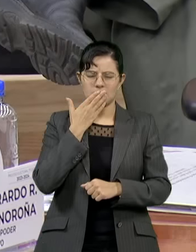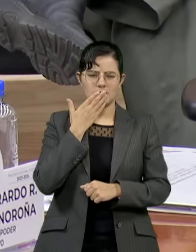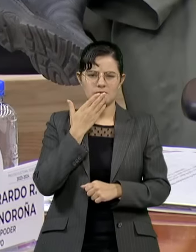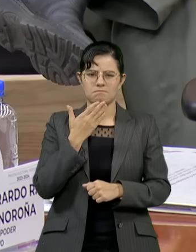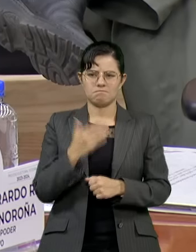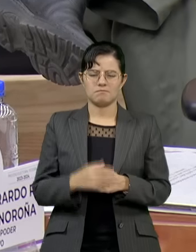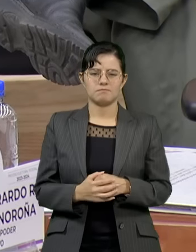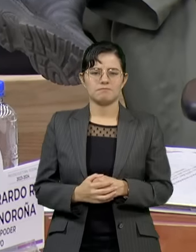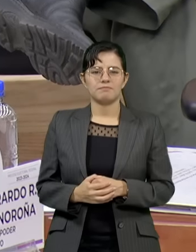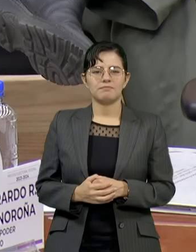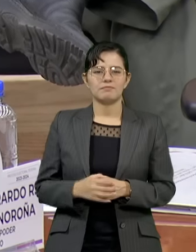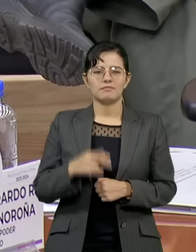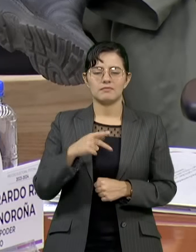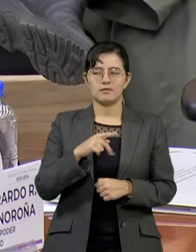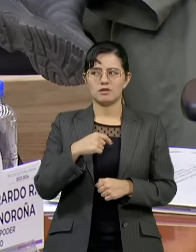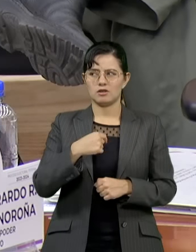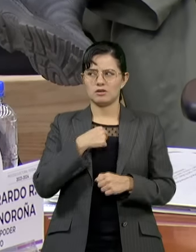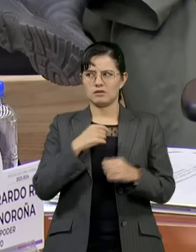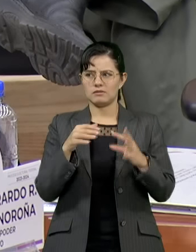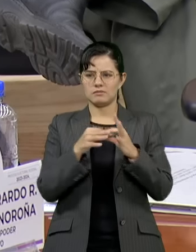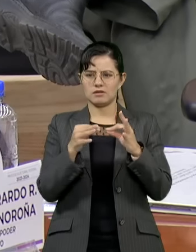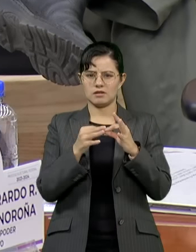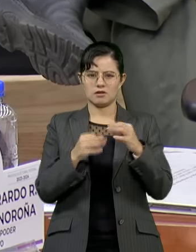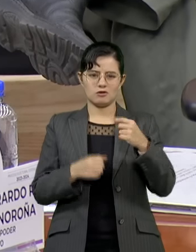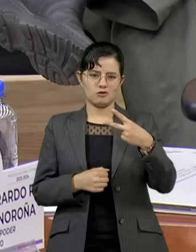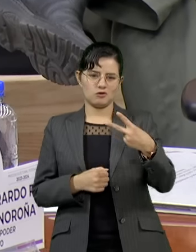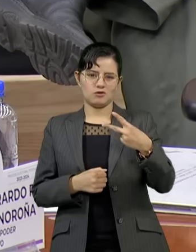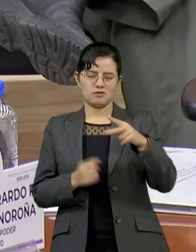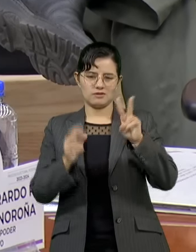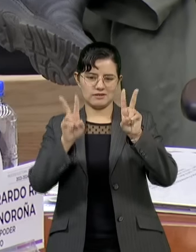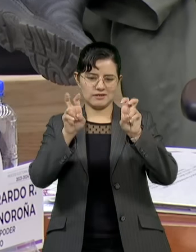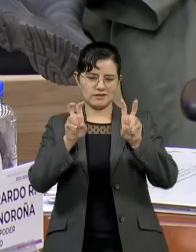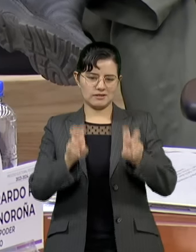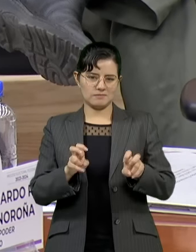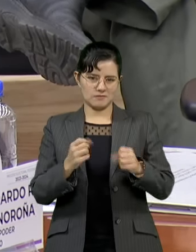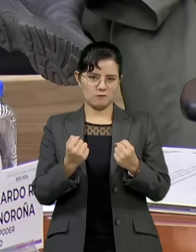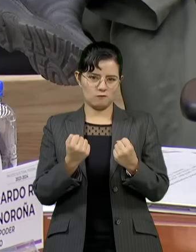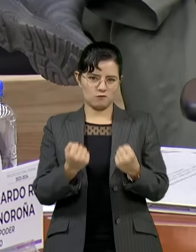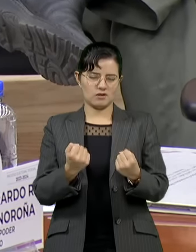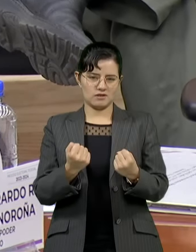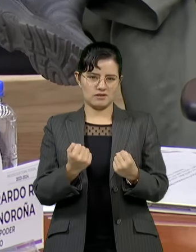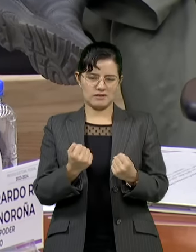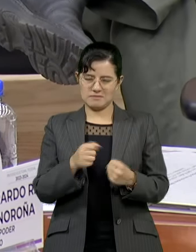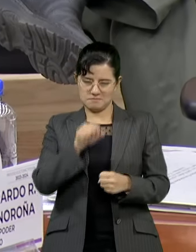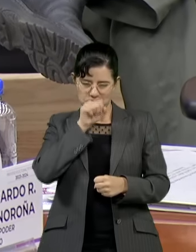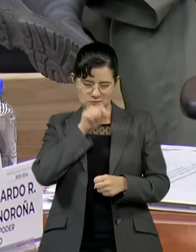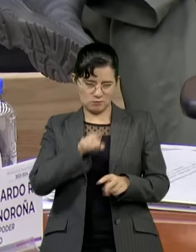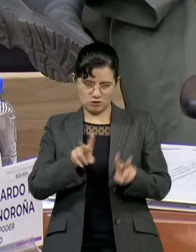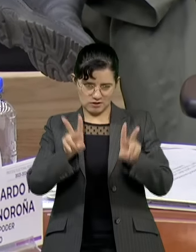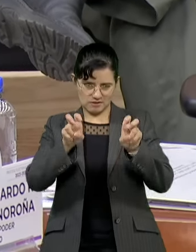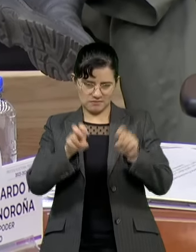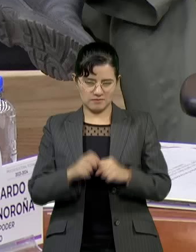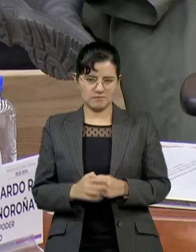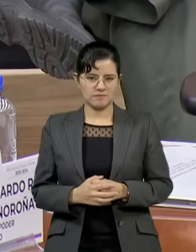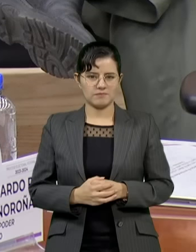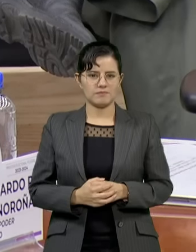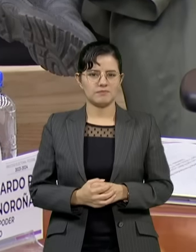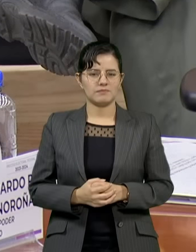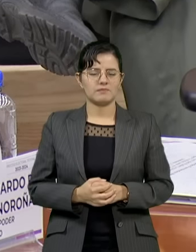quiero poner dos temas muy fuertes en la mesa muy muy fuertes sobre esto que